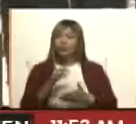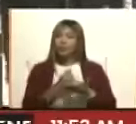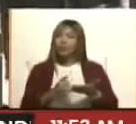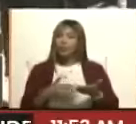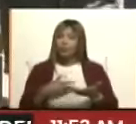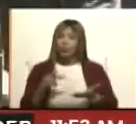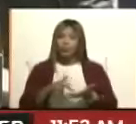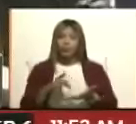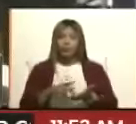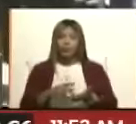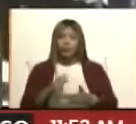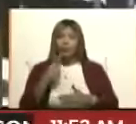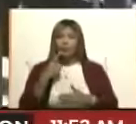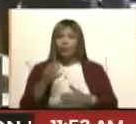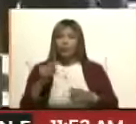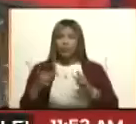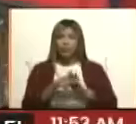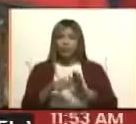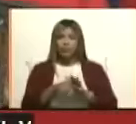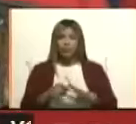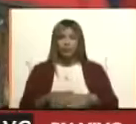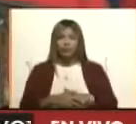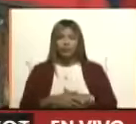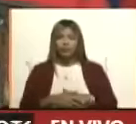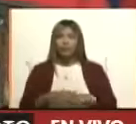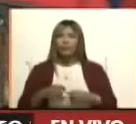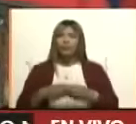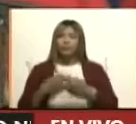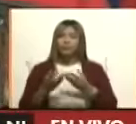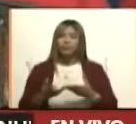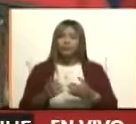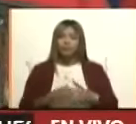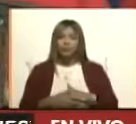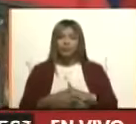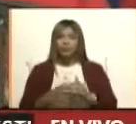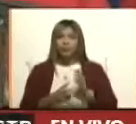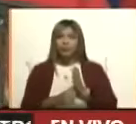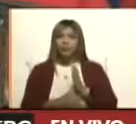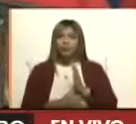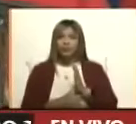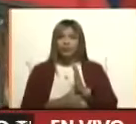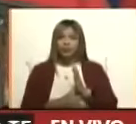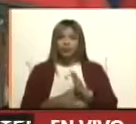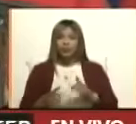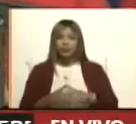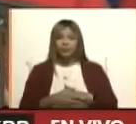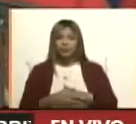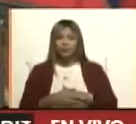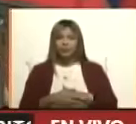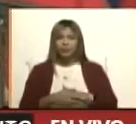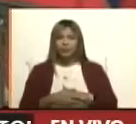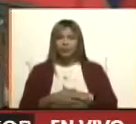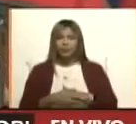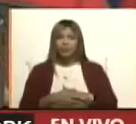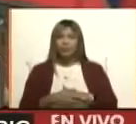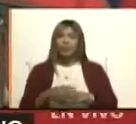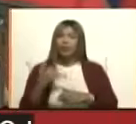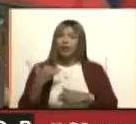pueden participar, lo único requisito es llevar la cédula laminada,